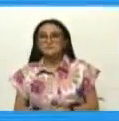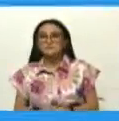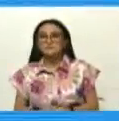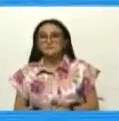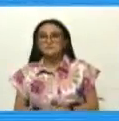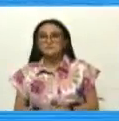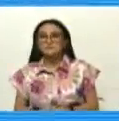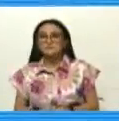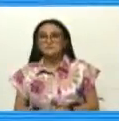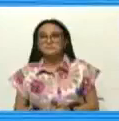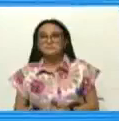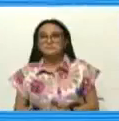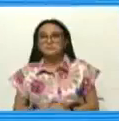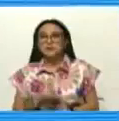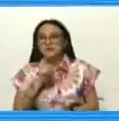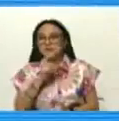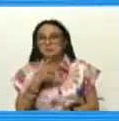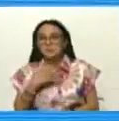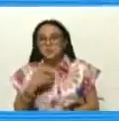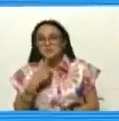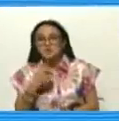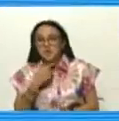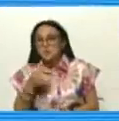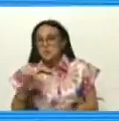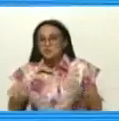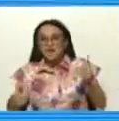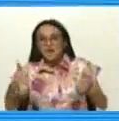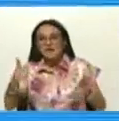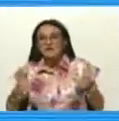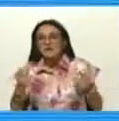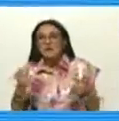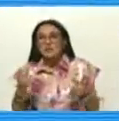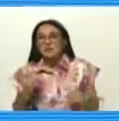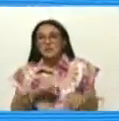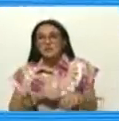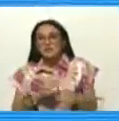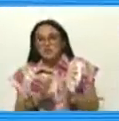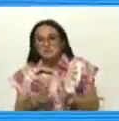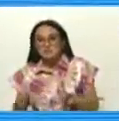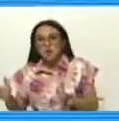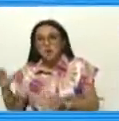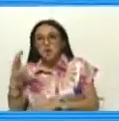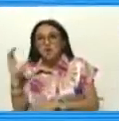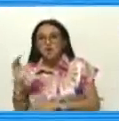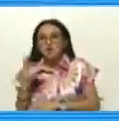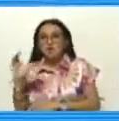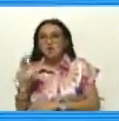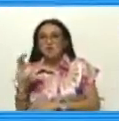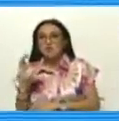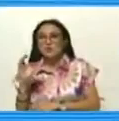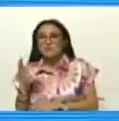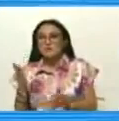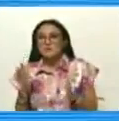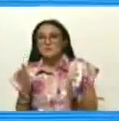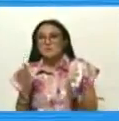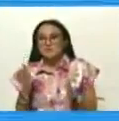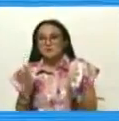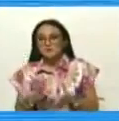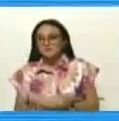puede decir, no me gusta este. ¿Cuánto tiempo pasamos en Colombia para que más o menos se alineara?